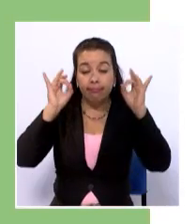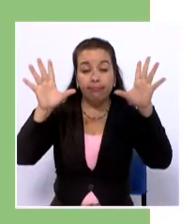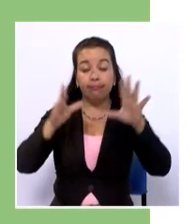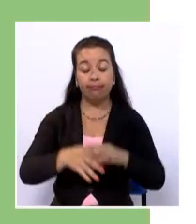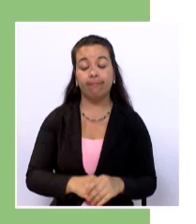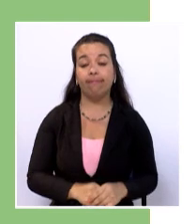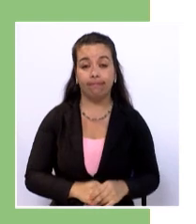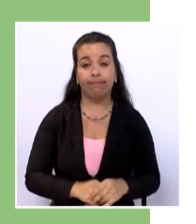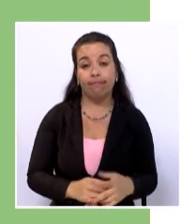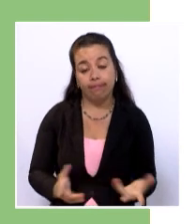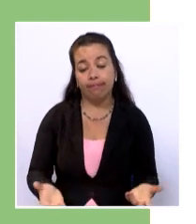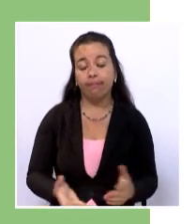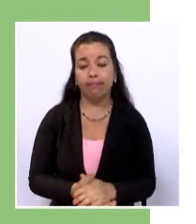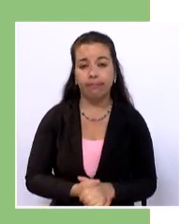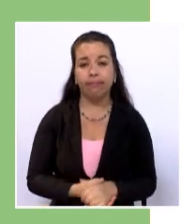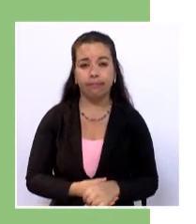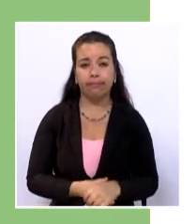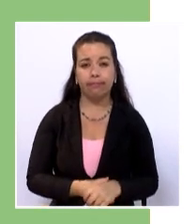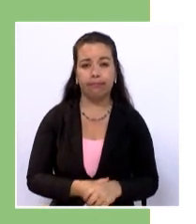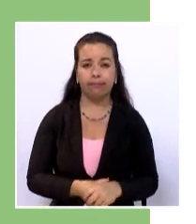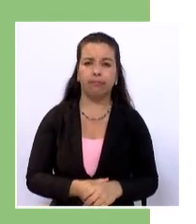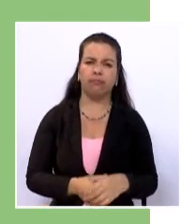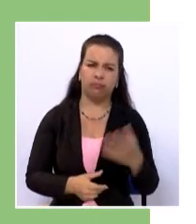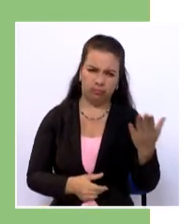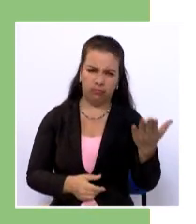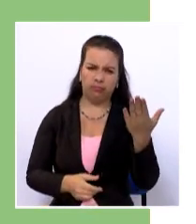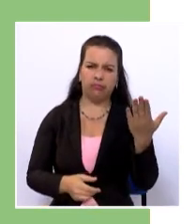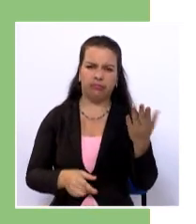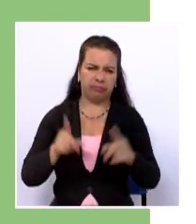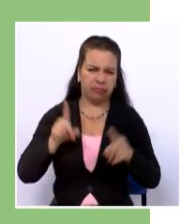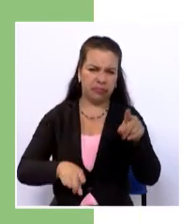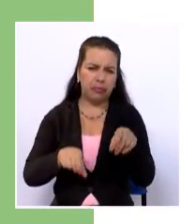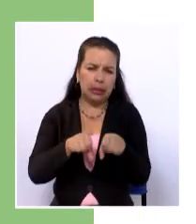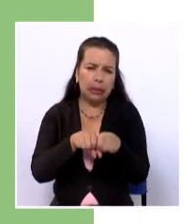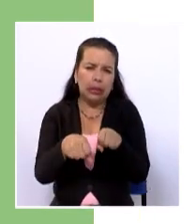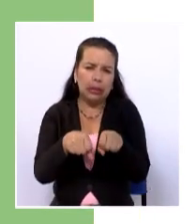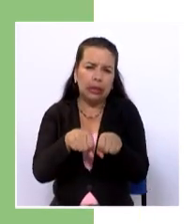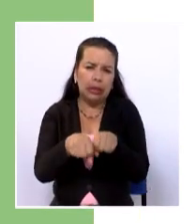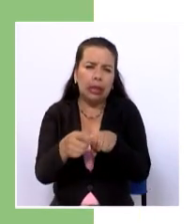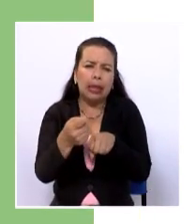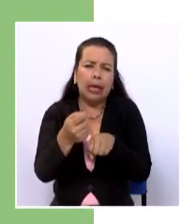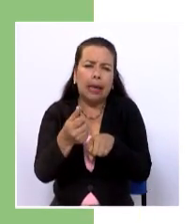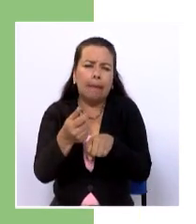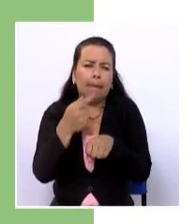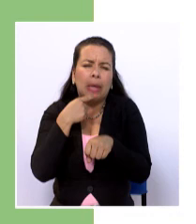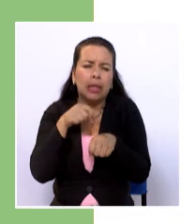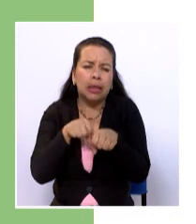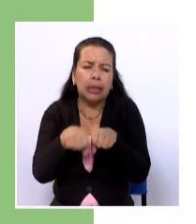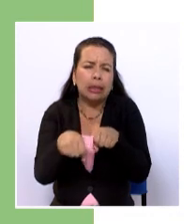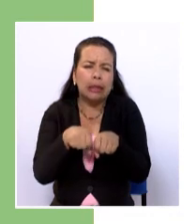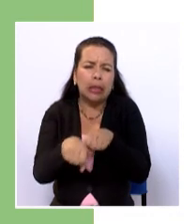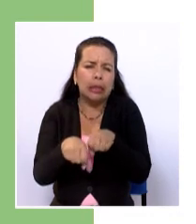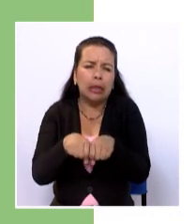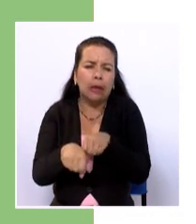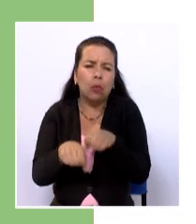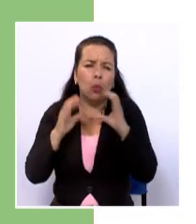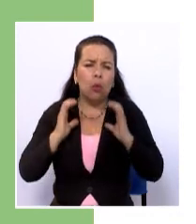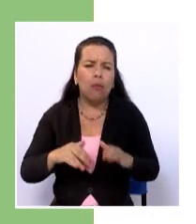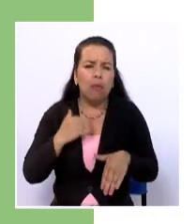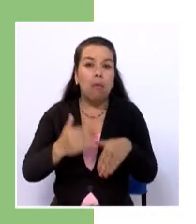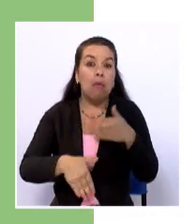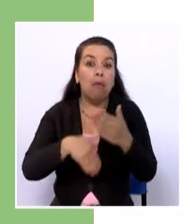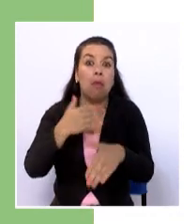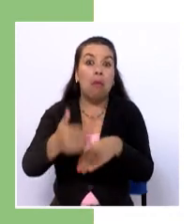altas ahorita el trastorno con trauma acumulativo que son pequeñas micro fracturas o micro traumas que reciben ciertas partes del cuerpo con el